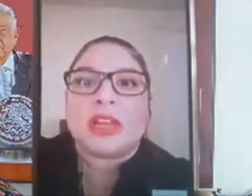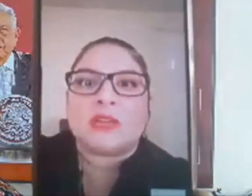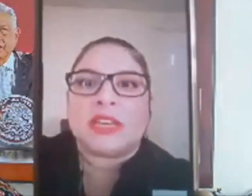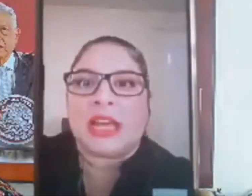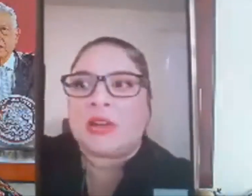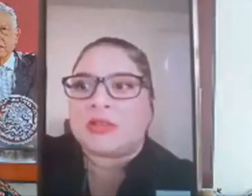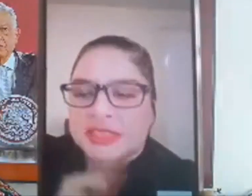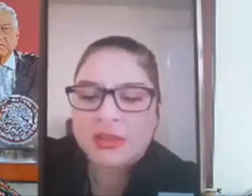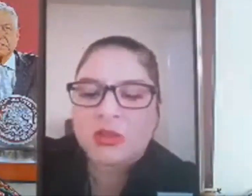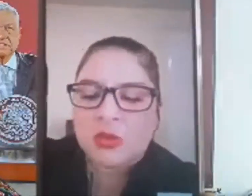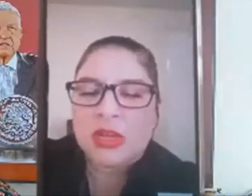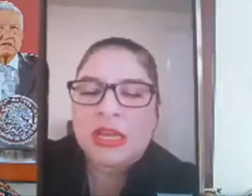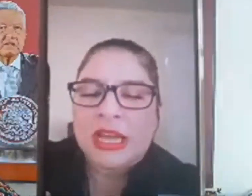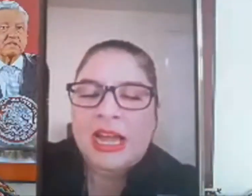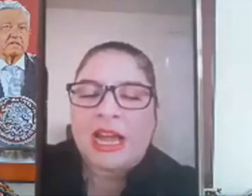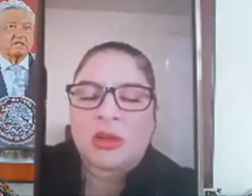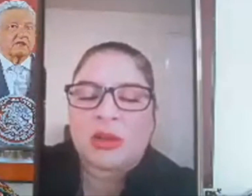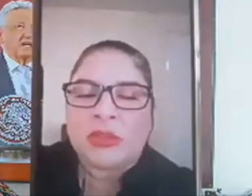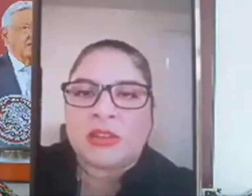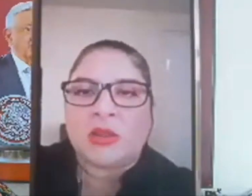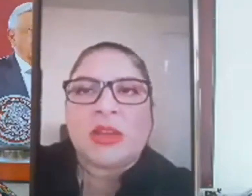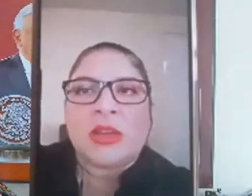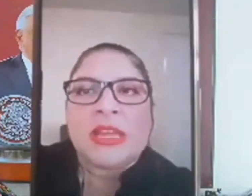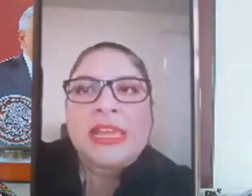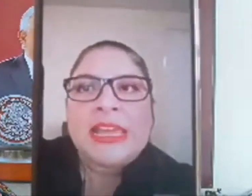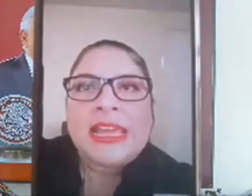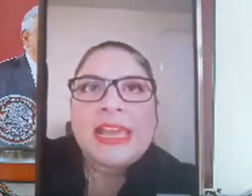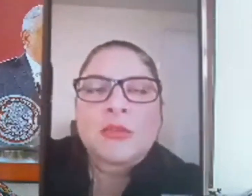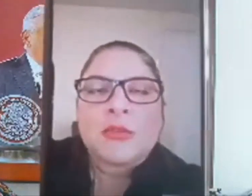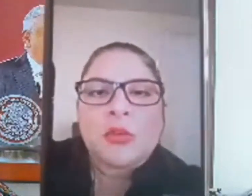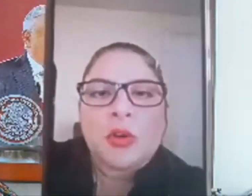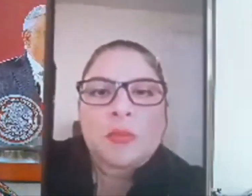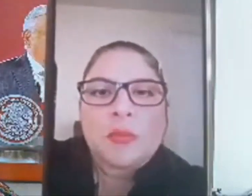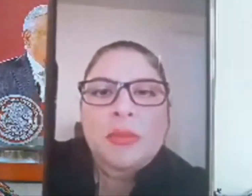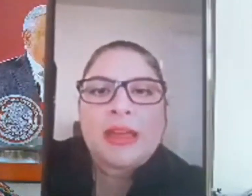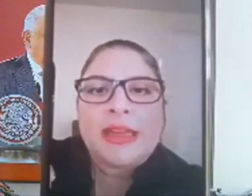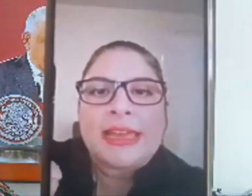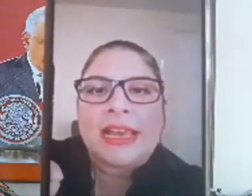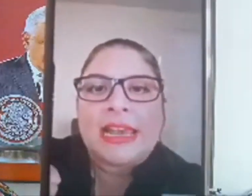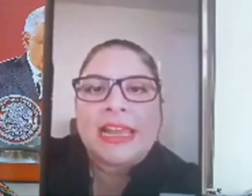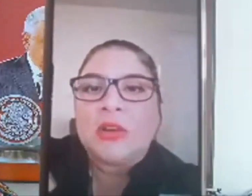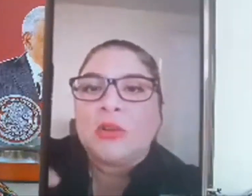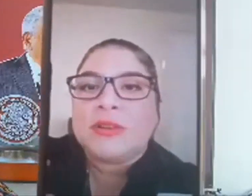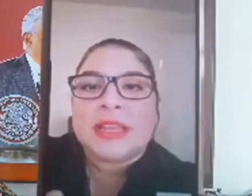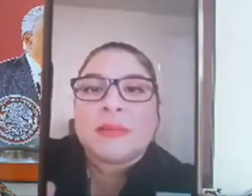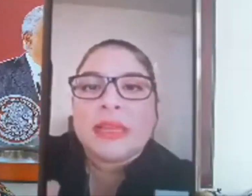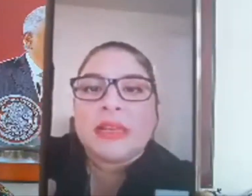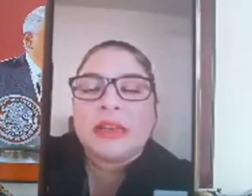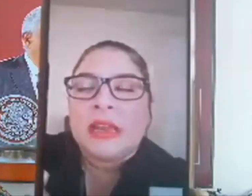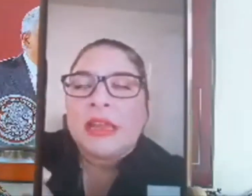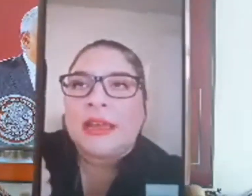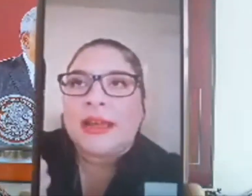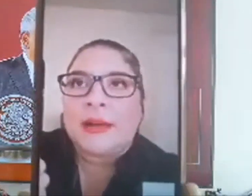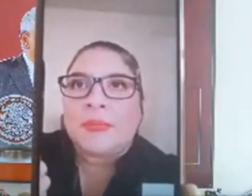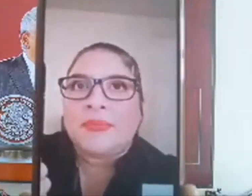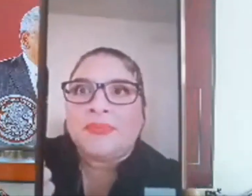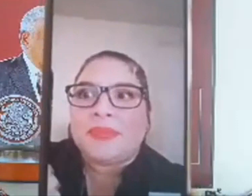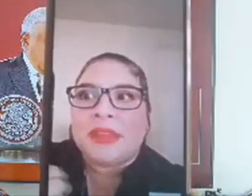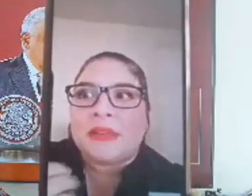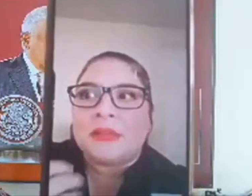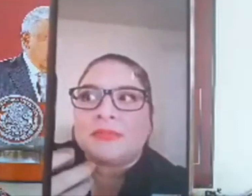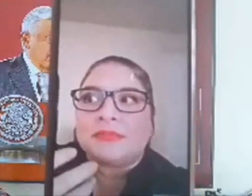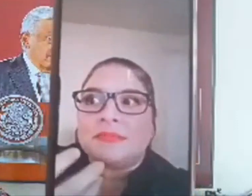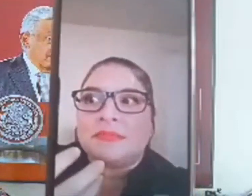parte de estos vicios a los que estaba yo aludiendo. Esta forma en que la ley no está bien